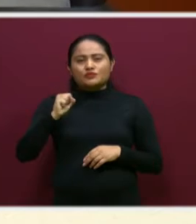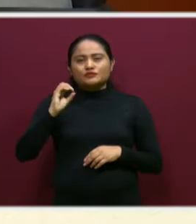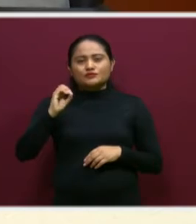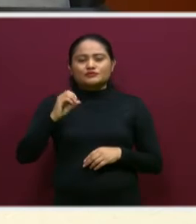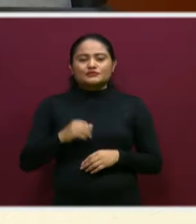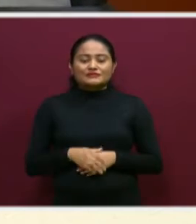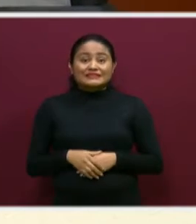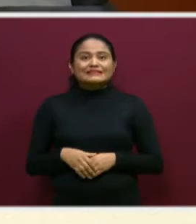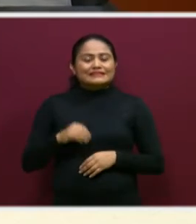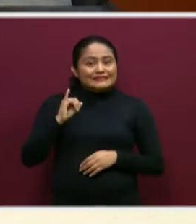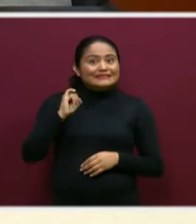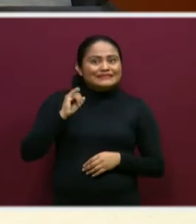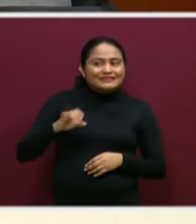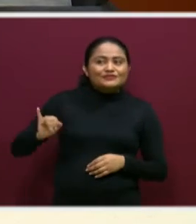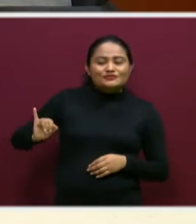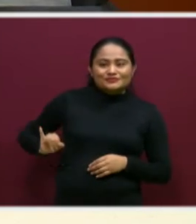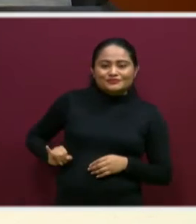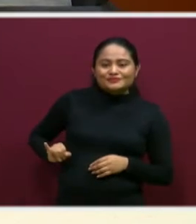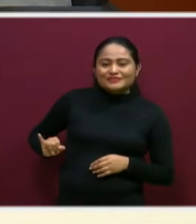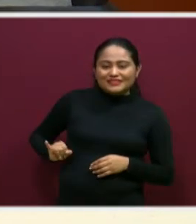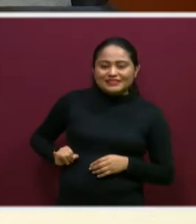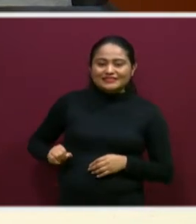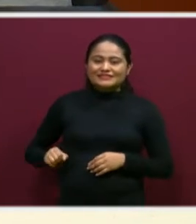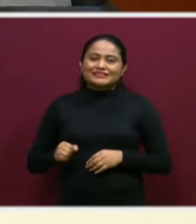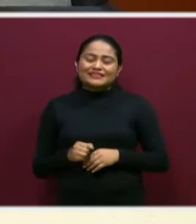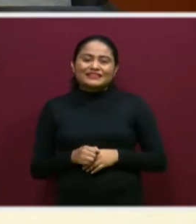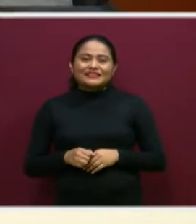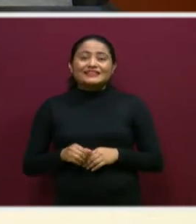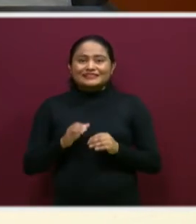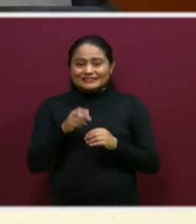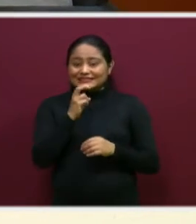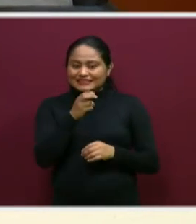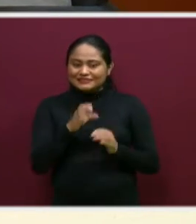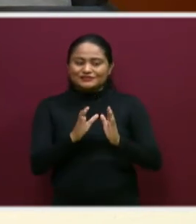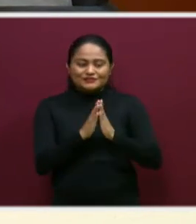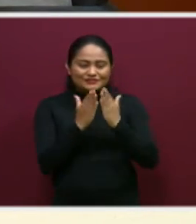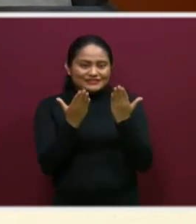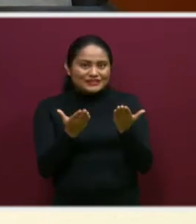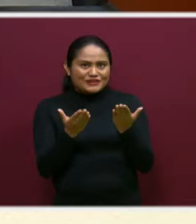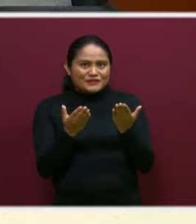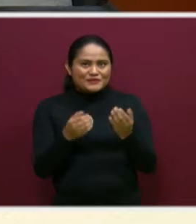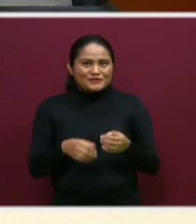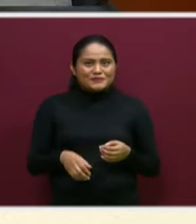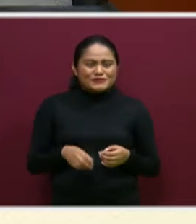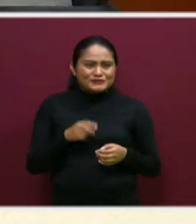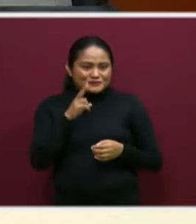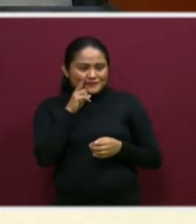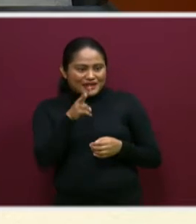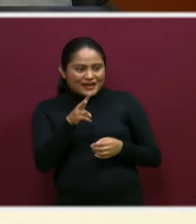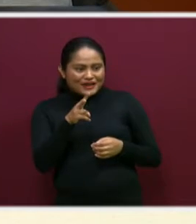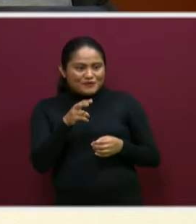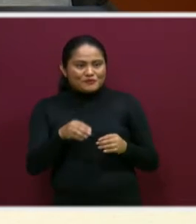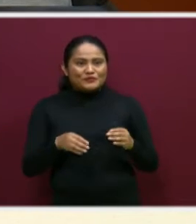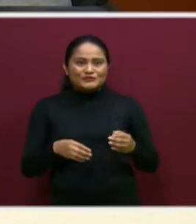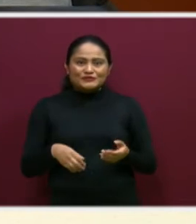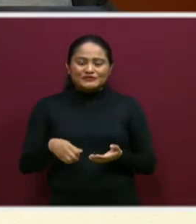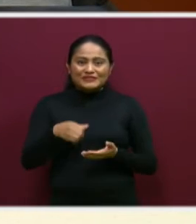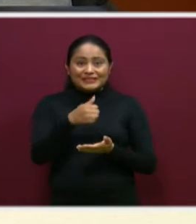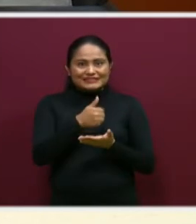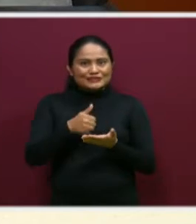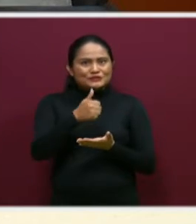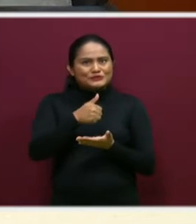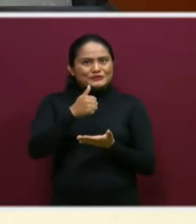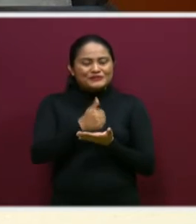libros y entonces si te están hablando de una ciudad entonces algún edificio o si están hablando de animales de repente te sale un dinosaurio